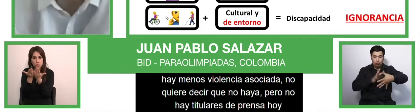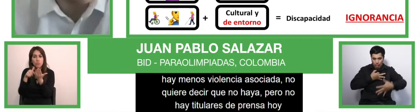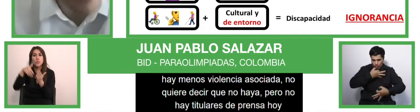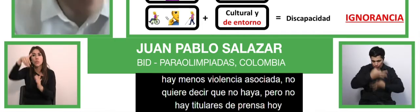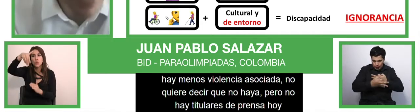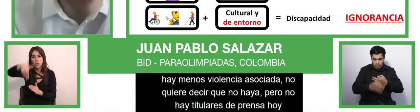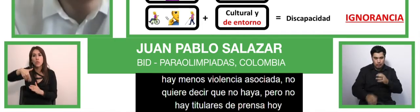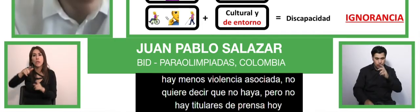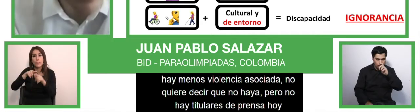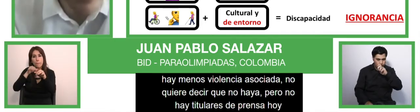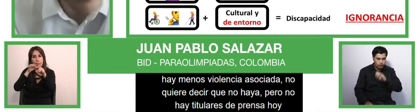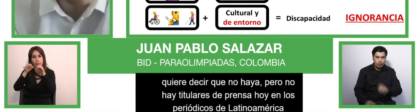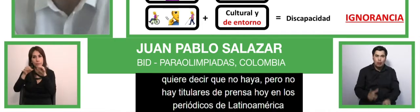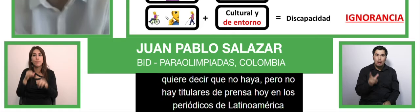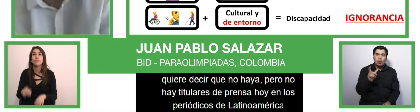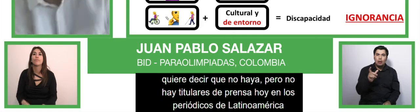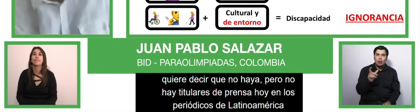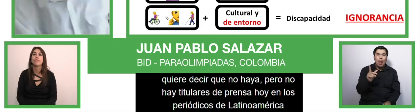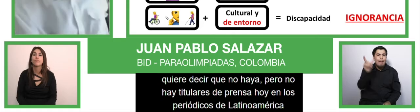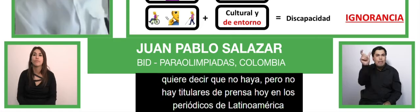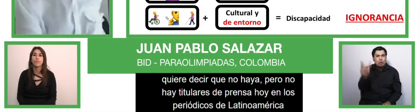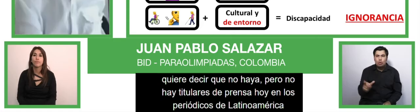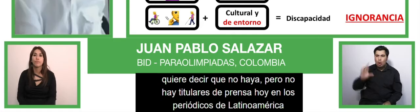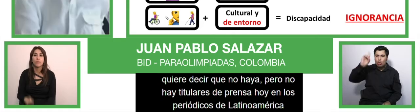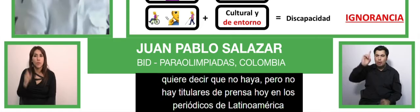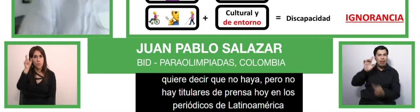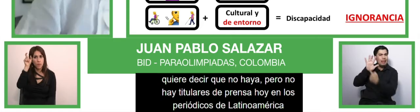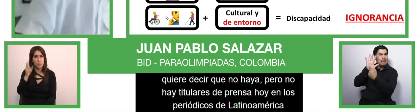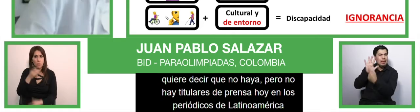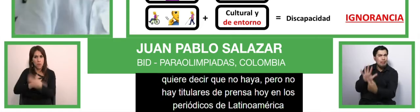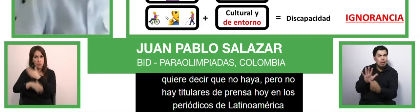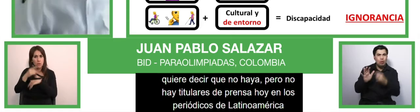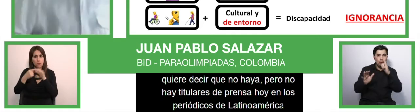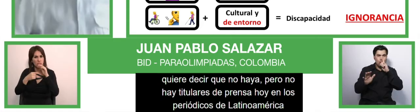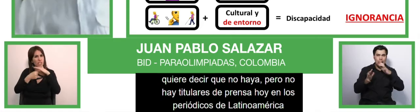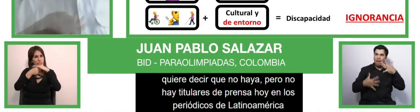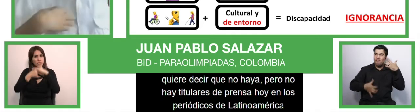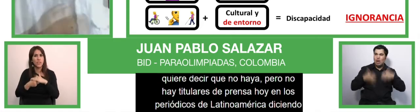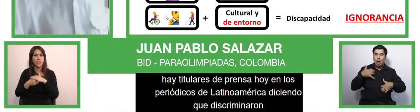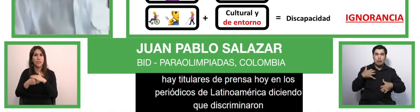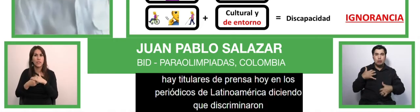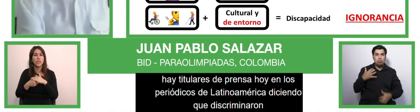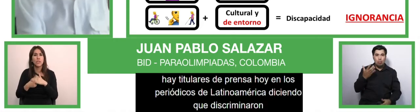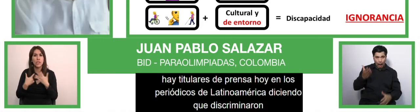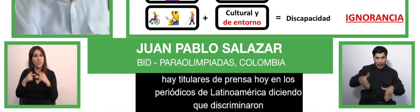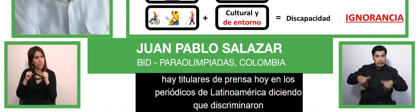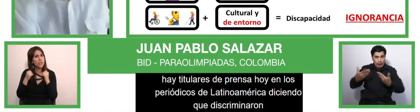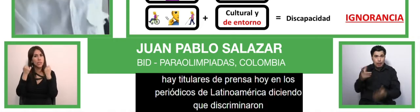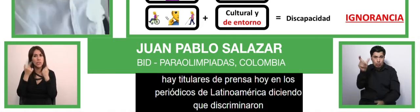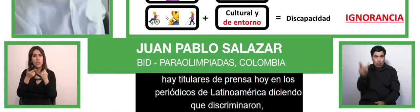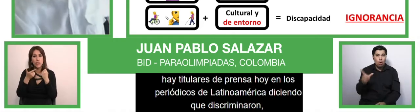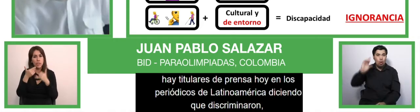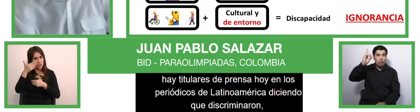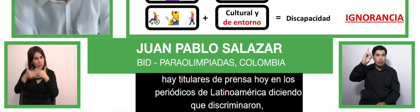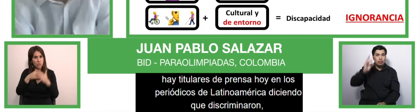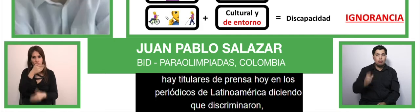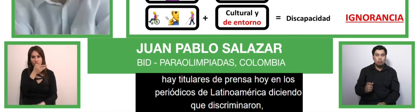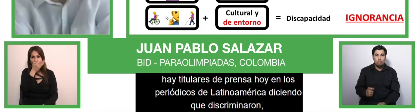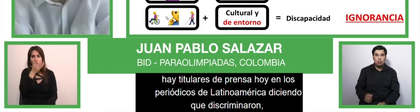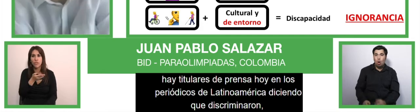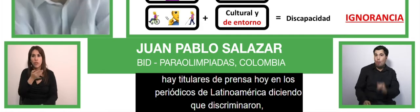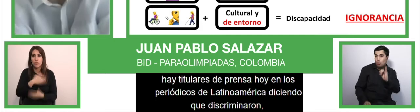diciendo que discriminaron y que esta discriminación terminó en violencia hacia las personas con discapacidad, como sí